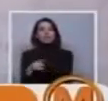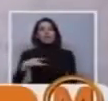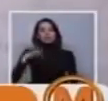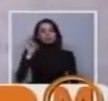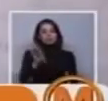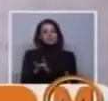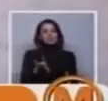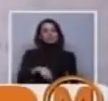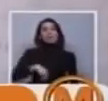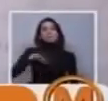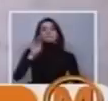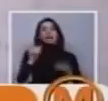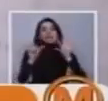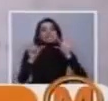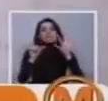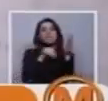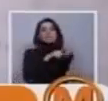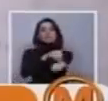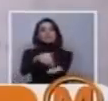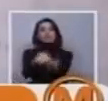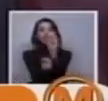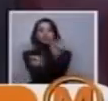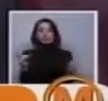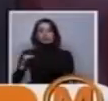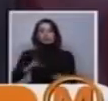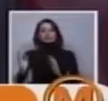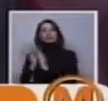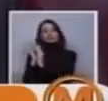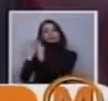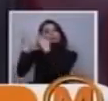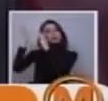chilenas y más de 6 millones de compatriotas.